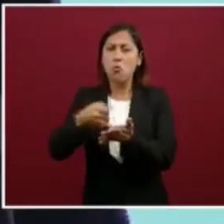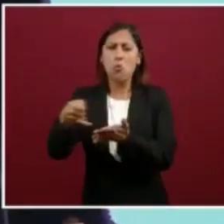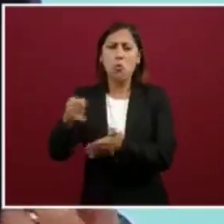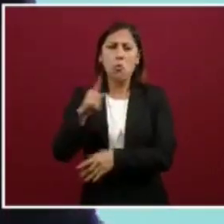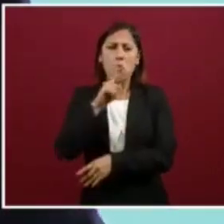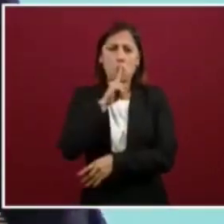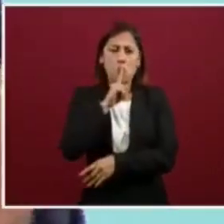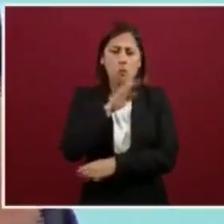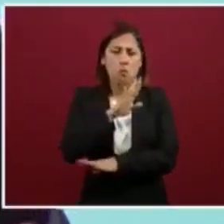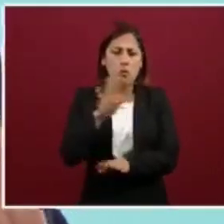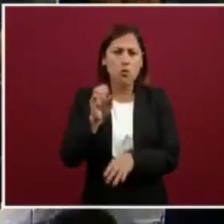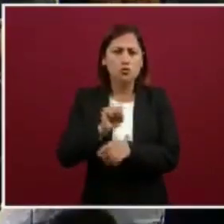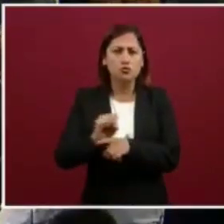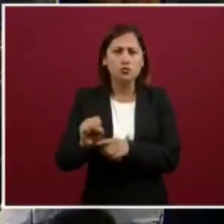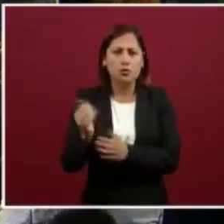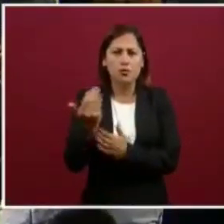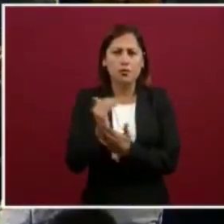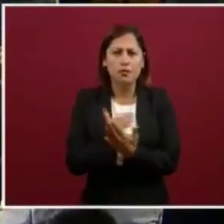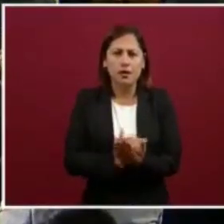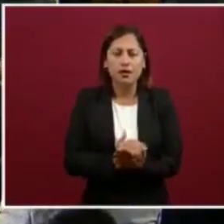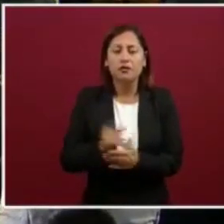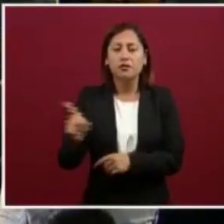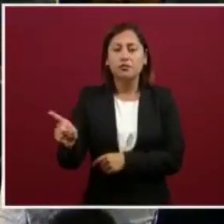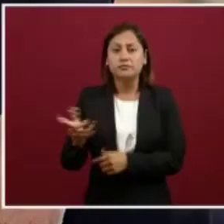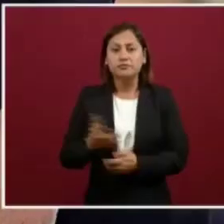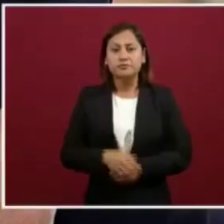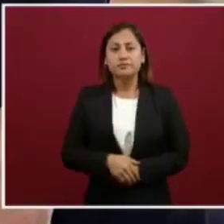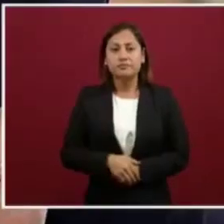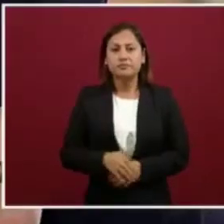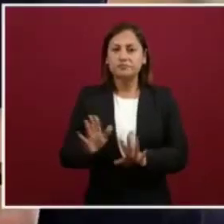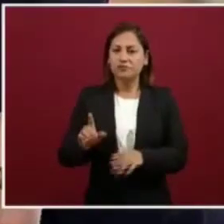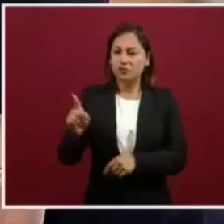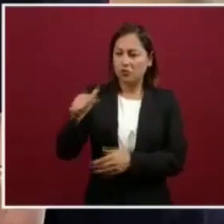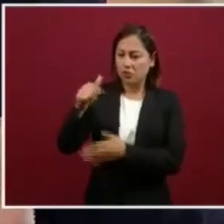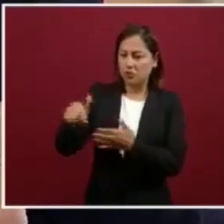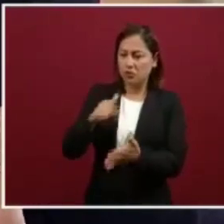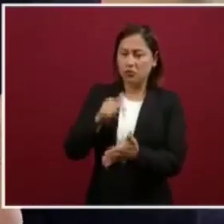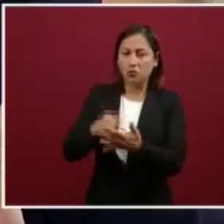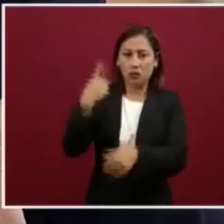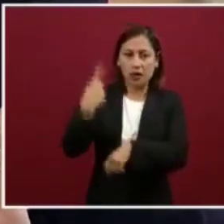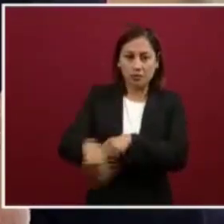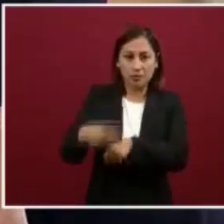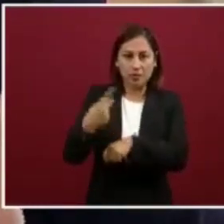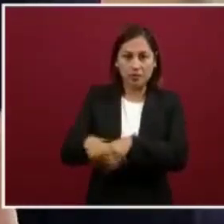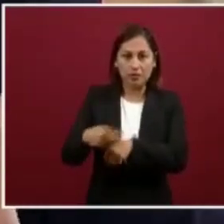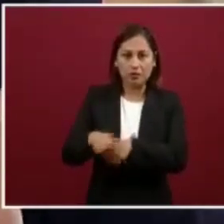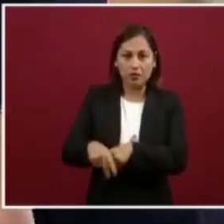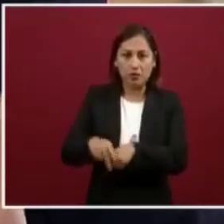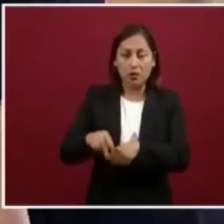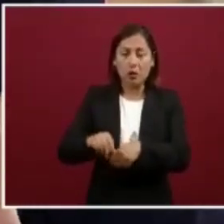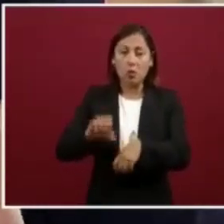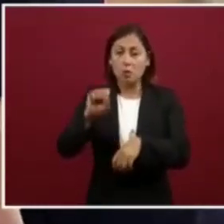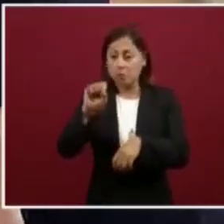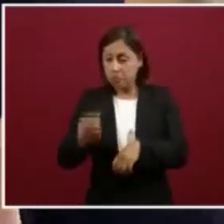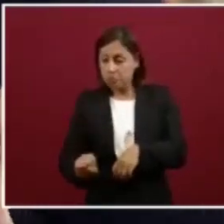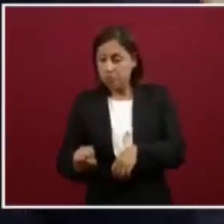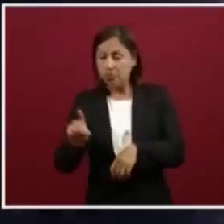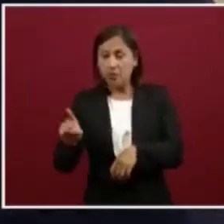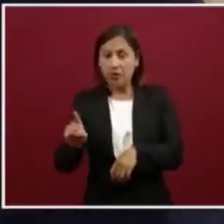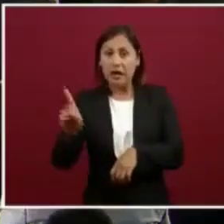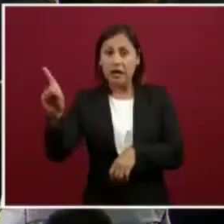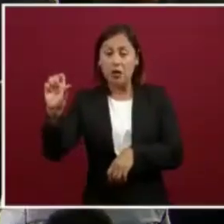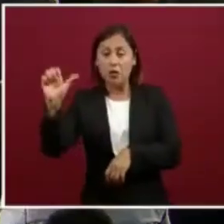más violenta, una de las regiones más violentas del mundo. A mí me han preguntado si es más violenta que el Medio Oriente. Sí, más violenta que el Medio